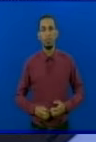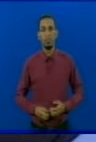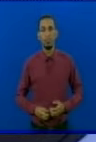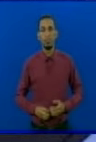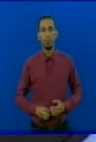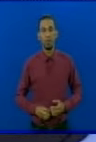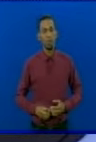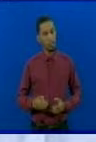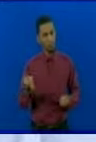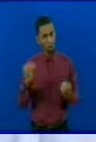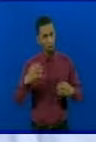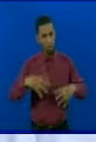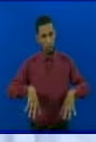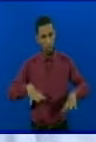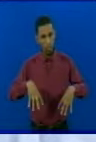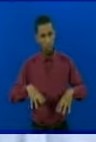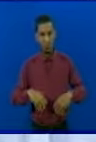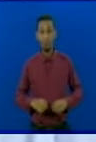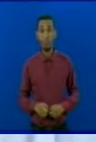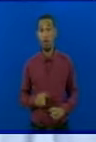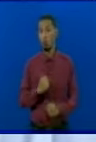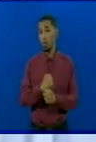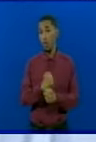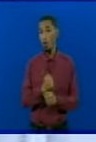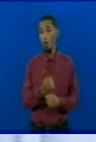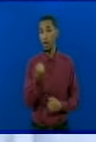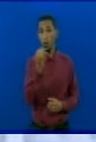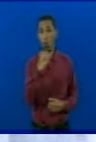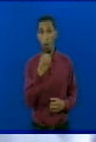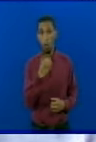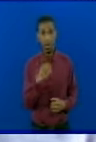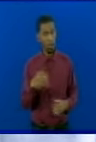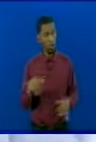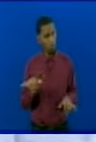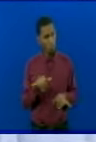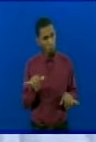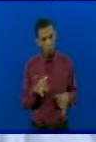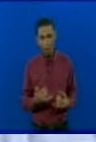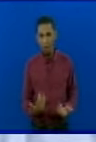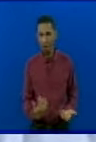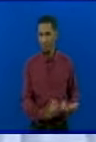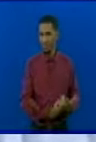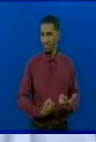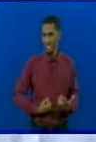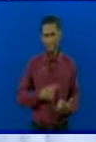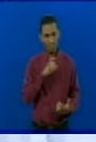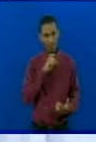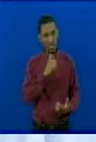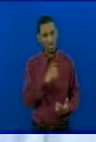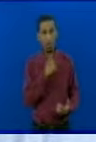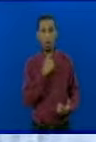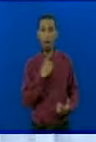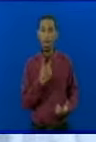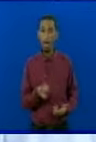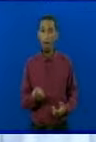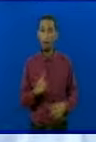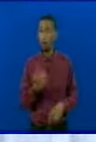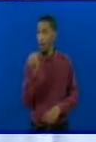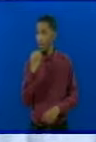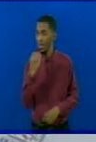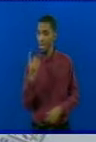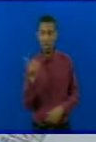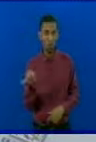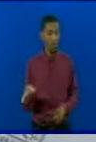la situación que tenemos. Los trabajadores del comercio también se enfrentan a situaciones muy intensas. Cuando el producto llega a una determinada hora, cuando no llega a